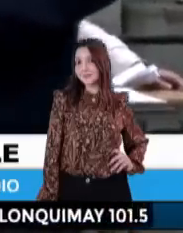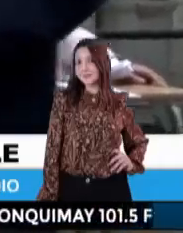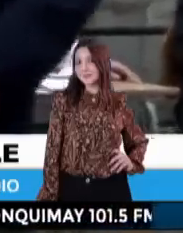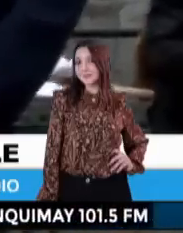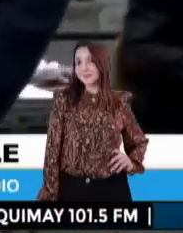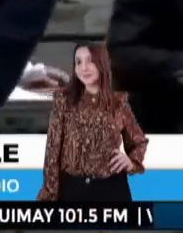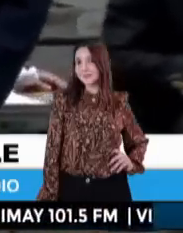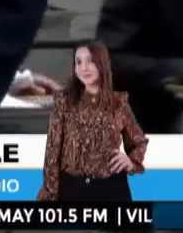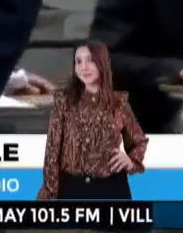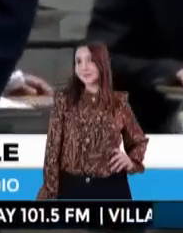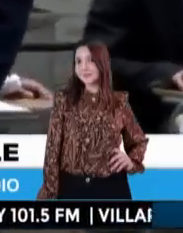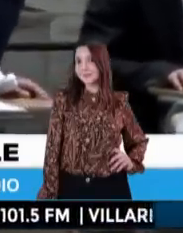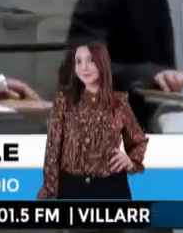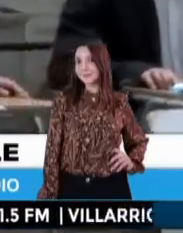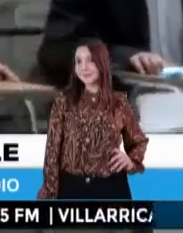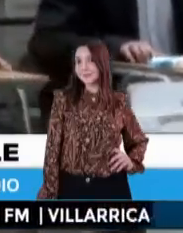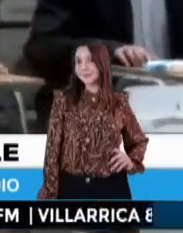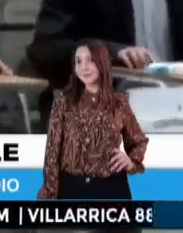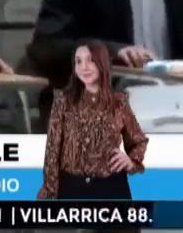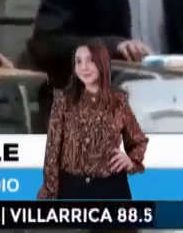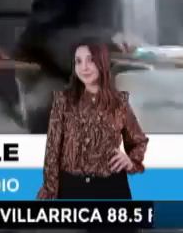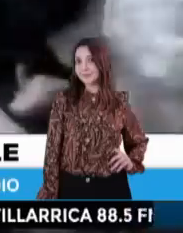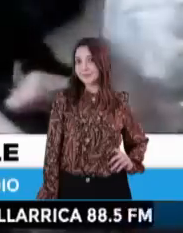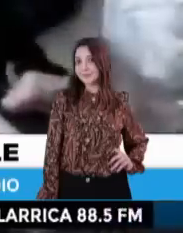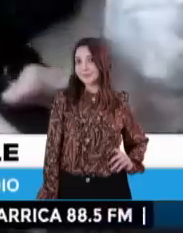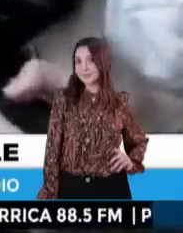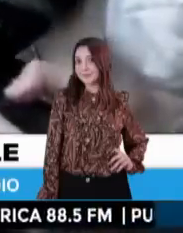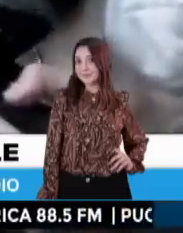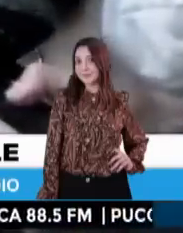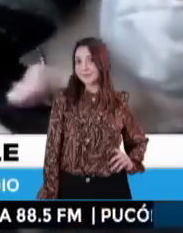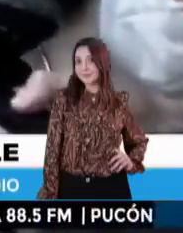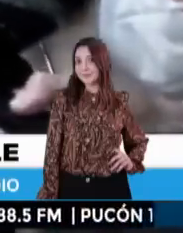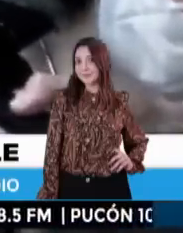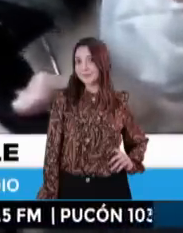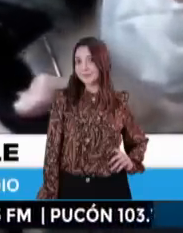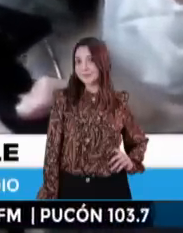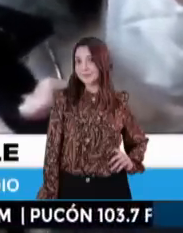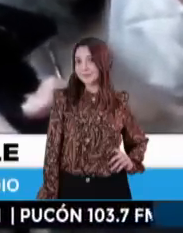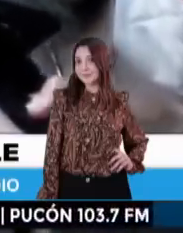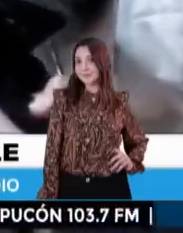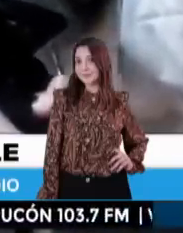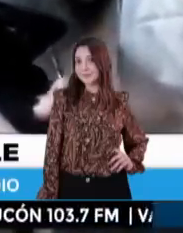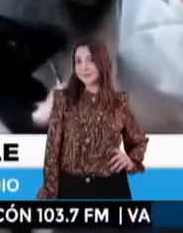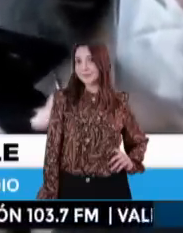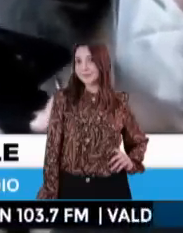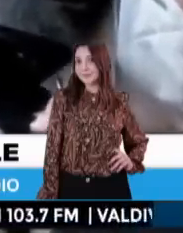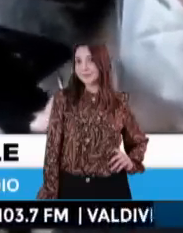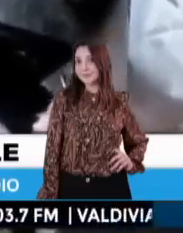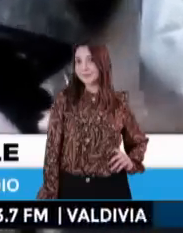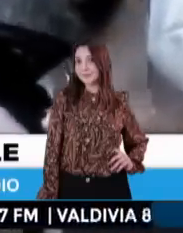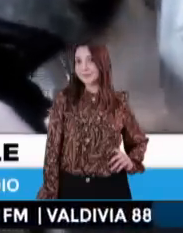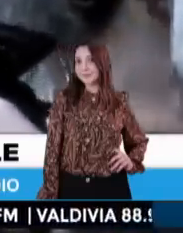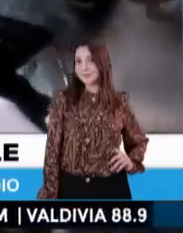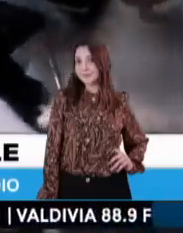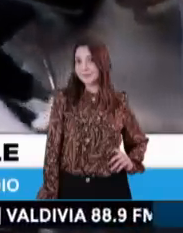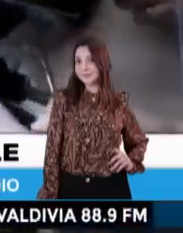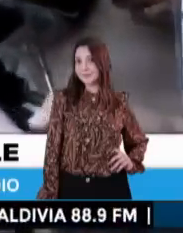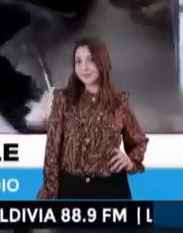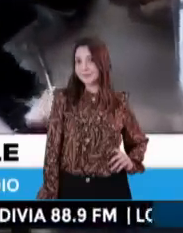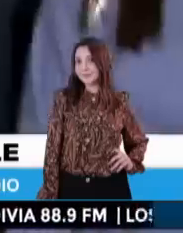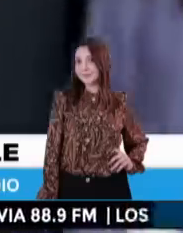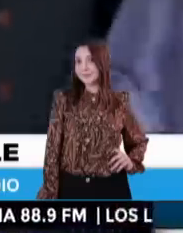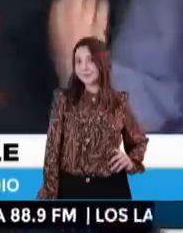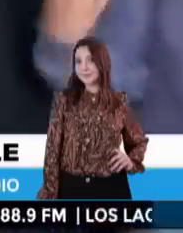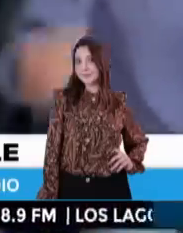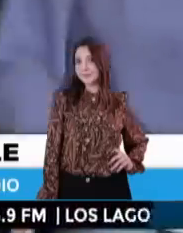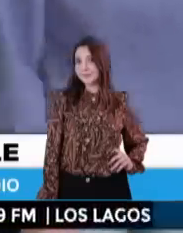por la Asamblea Constituyente no podrá dejarse de lado. Dice, en caso de que gane el rechazo, habría que rebajar el quórum para